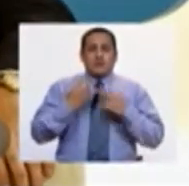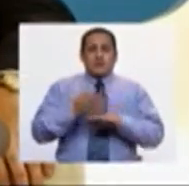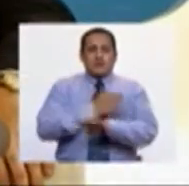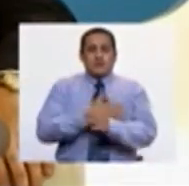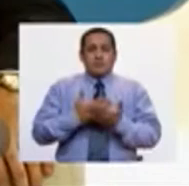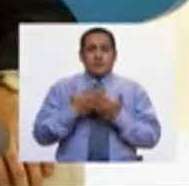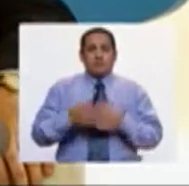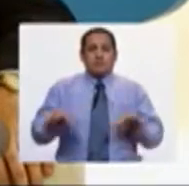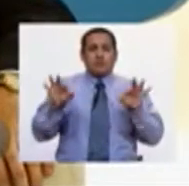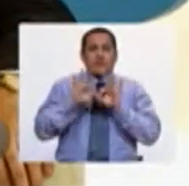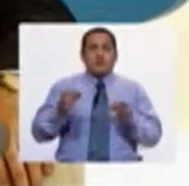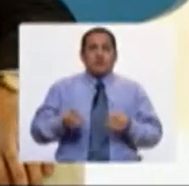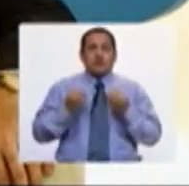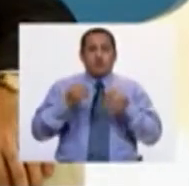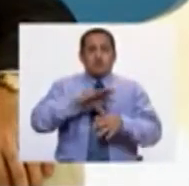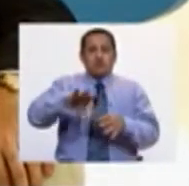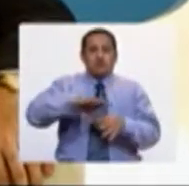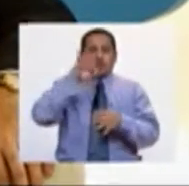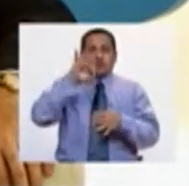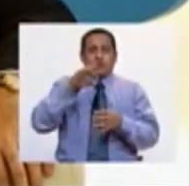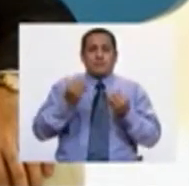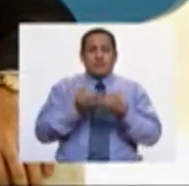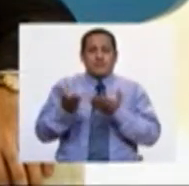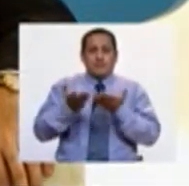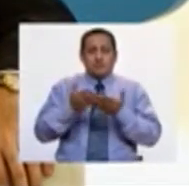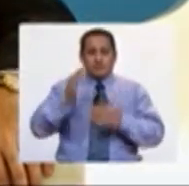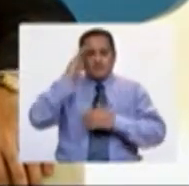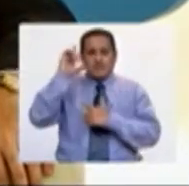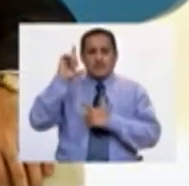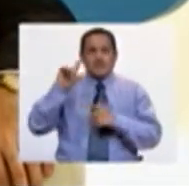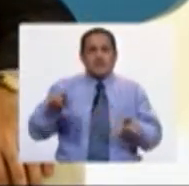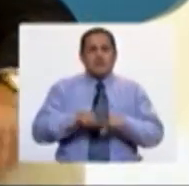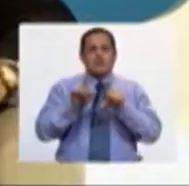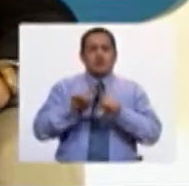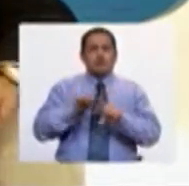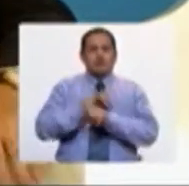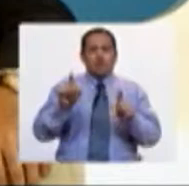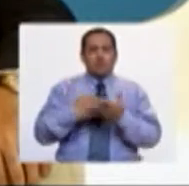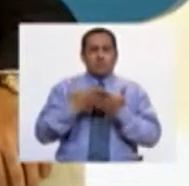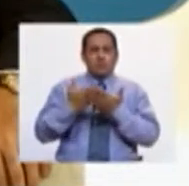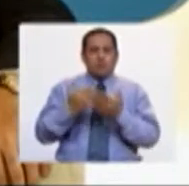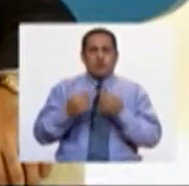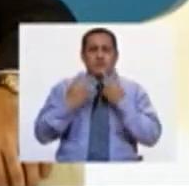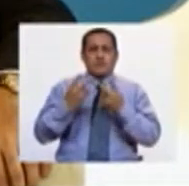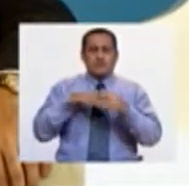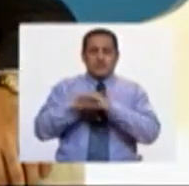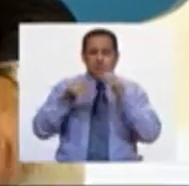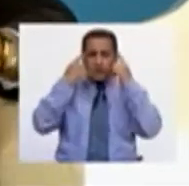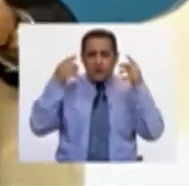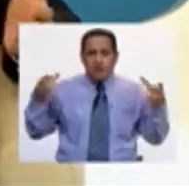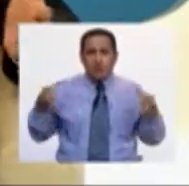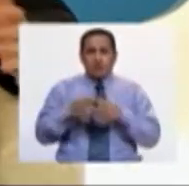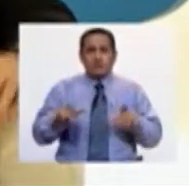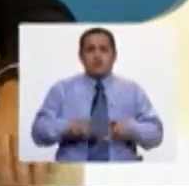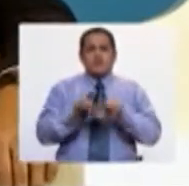cómo en un aspecto tan importante como el sorteo para el servicio militar obligatorio, pues no se llegó efectivamente al consenso. De